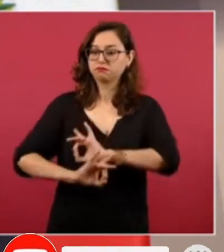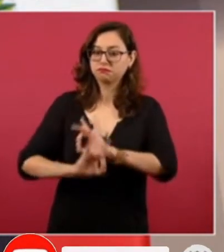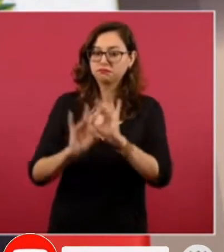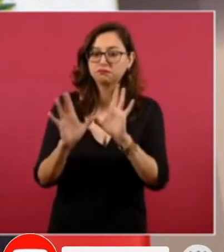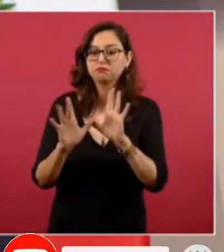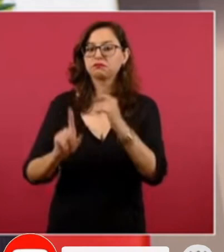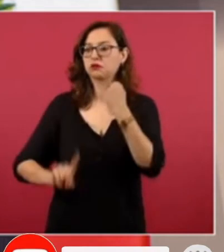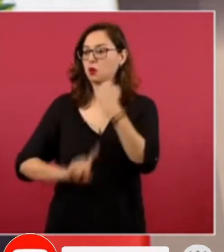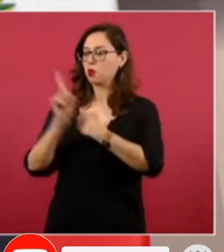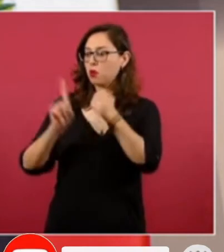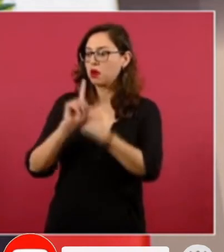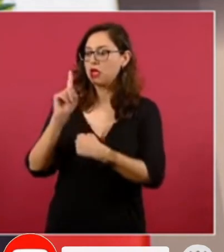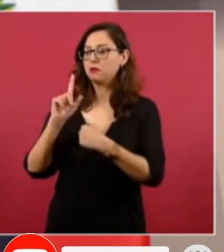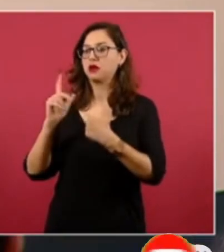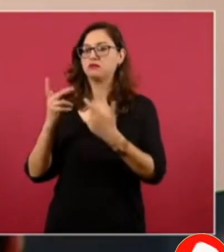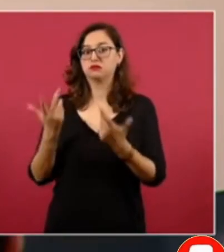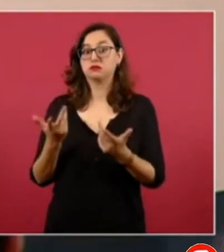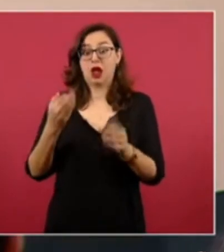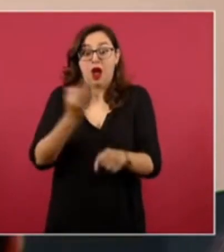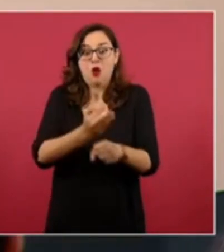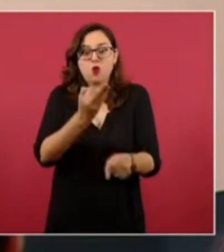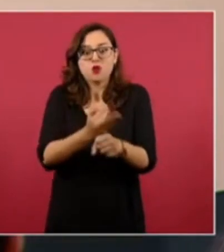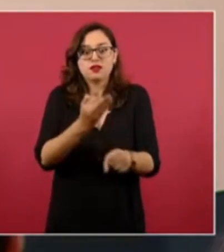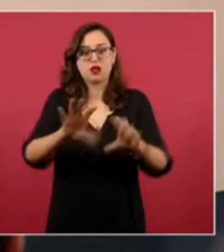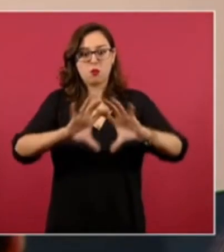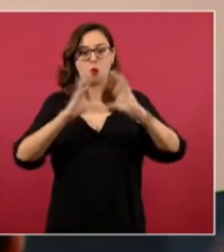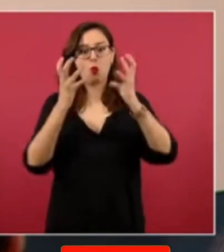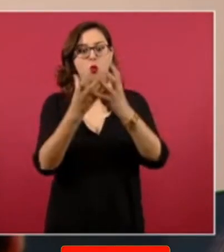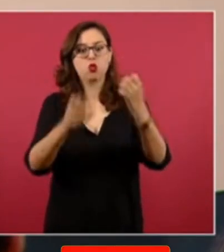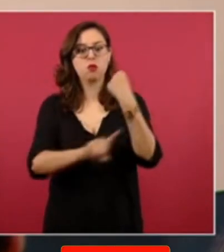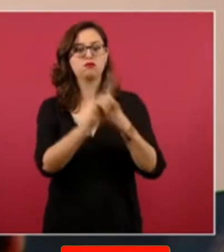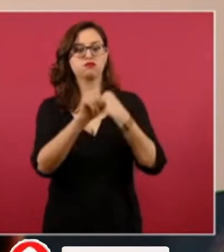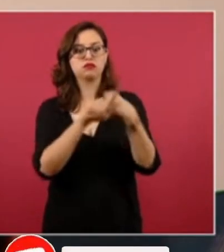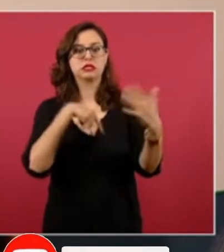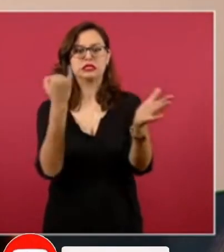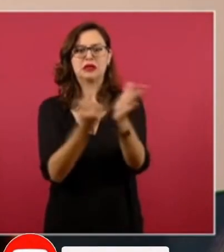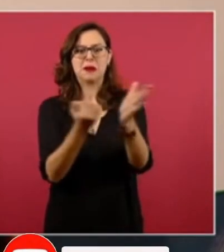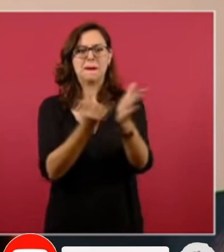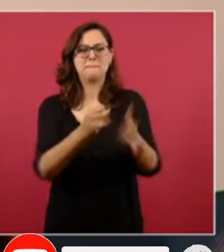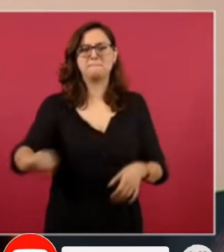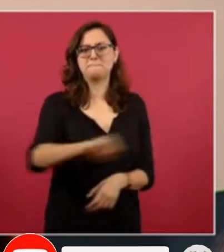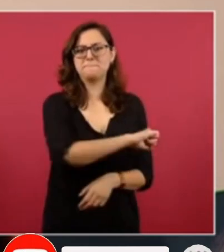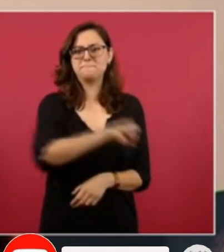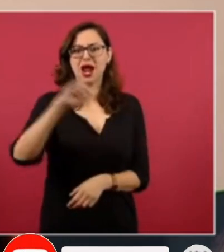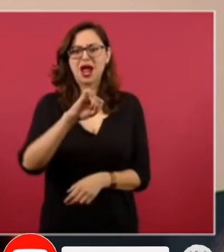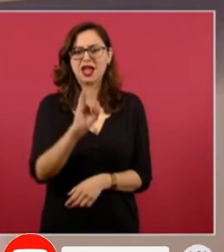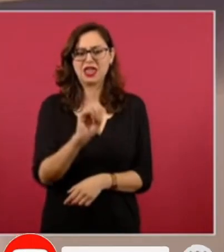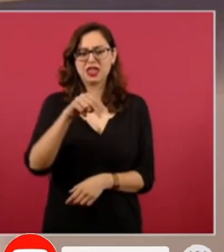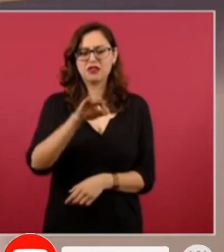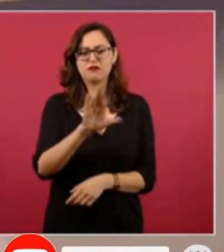imprevistos como esta inflación mundial, tomando decisiones